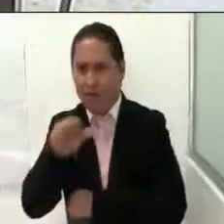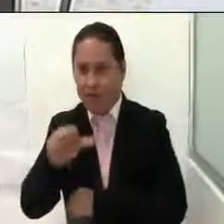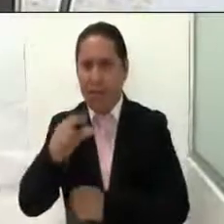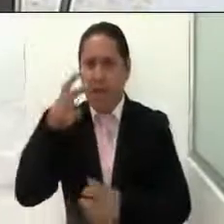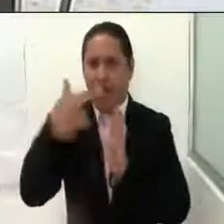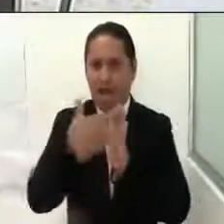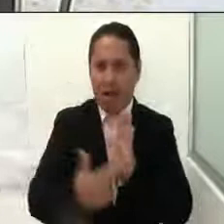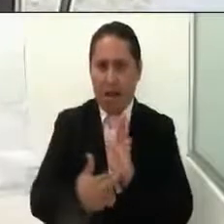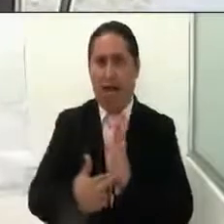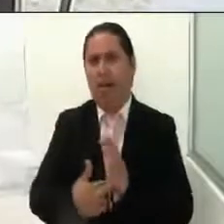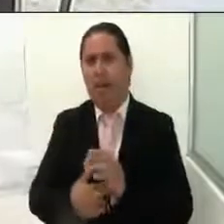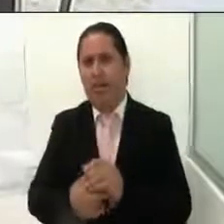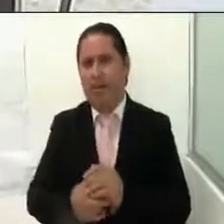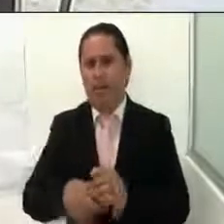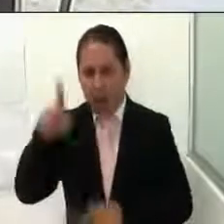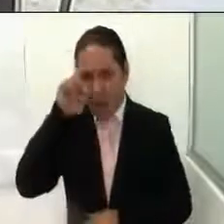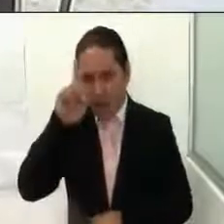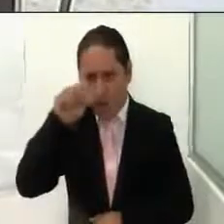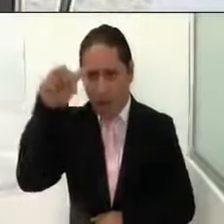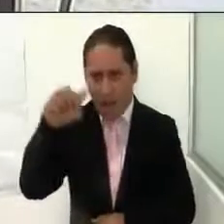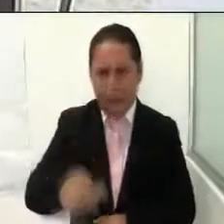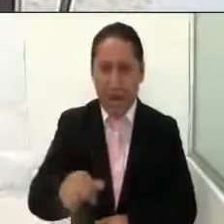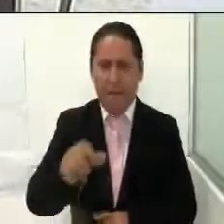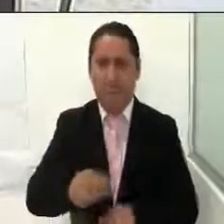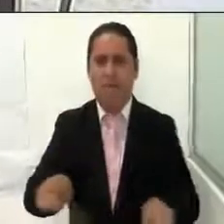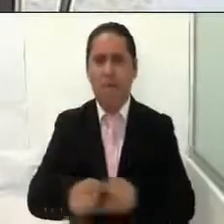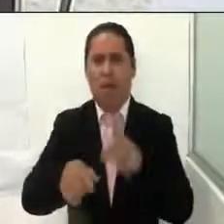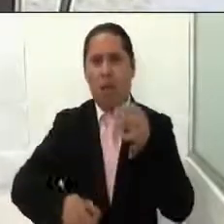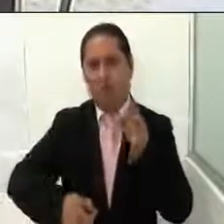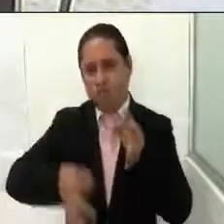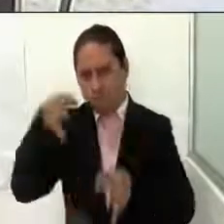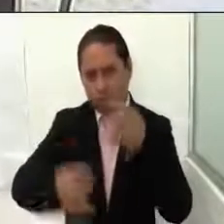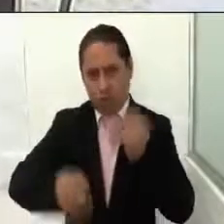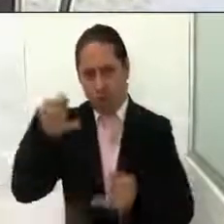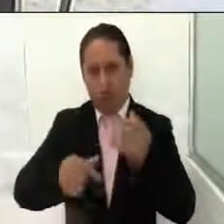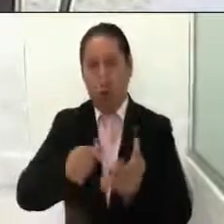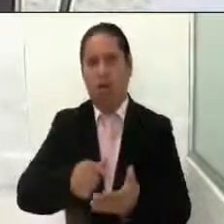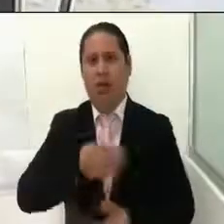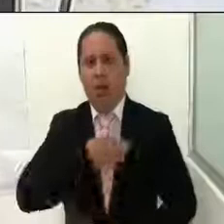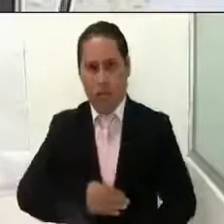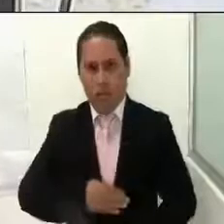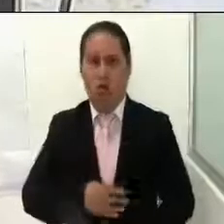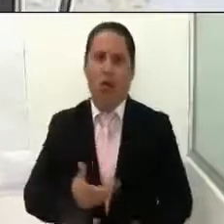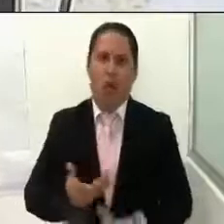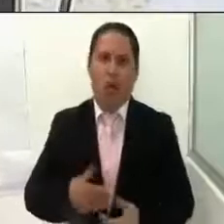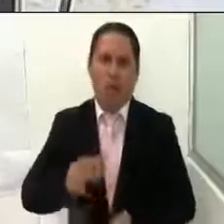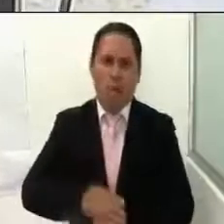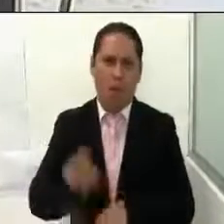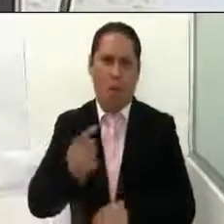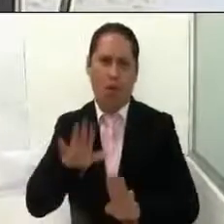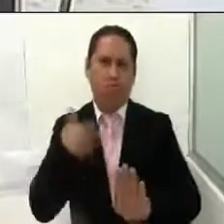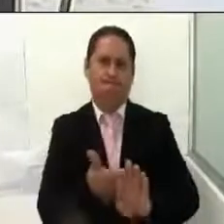instituto de la consejería de asistencia jurídica y de asistencia legal por presuntas violaciones a los derechos